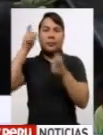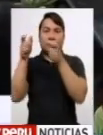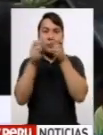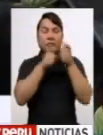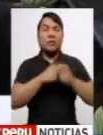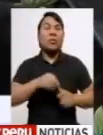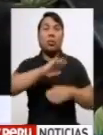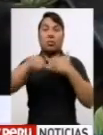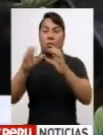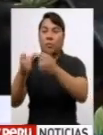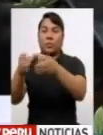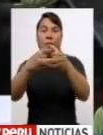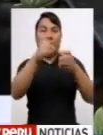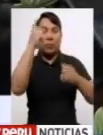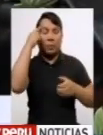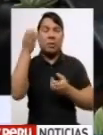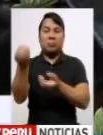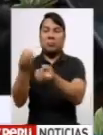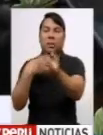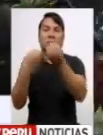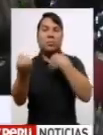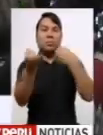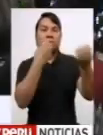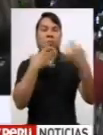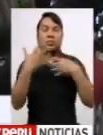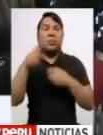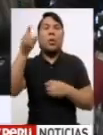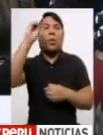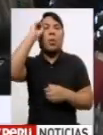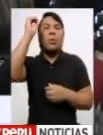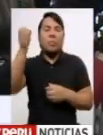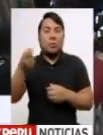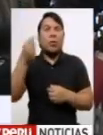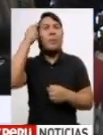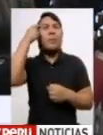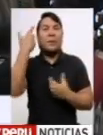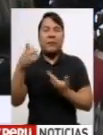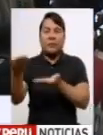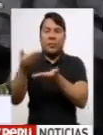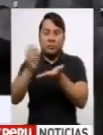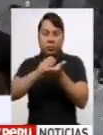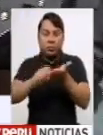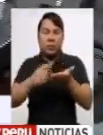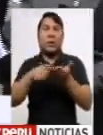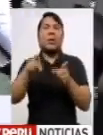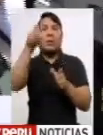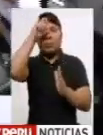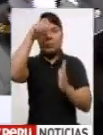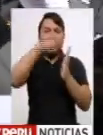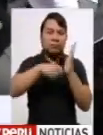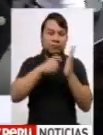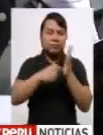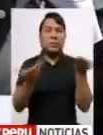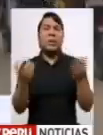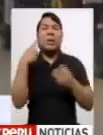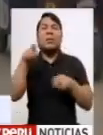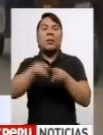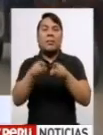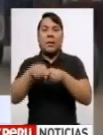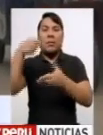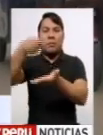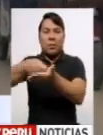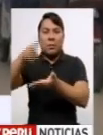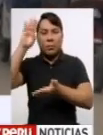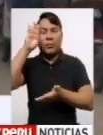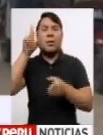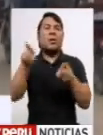dio su aporte para atender otras aristas de la inseguridad ciudadana, como la formalización minera, la cuota de género al interior de la policía y analizar